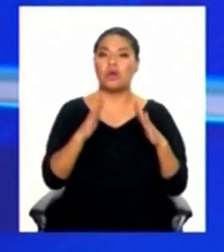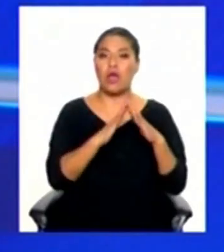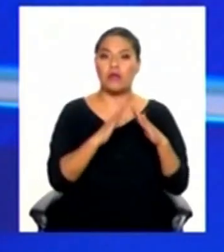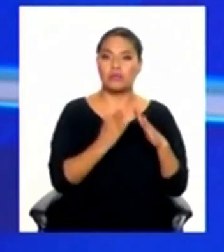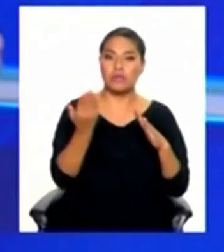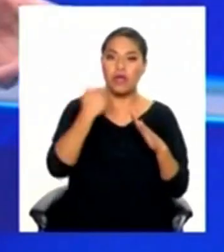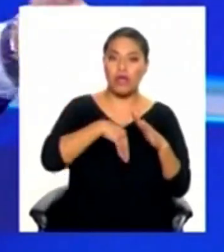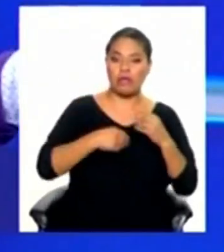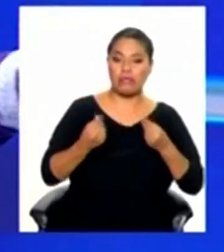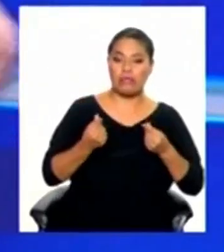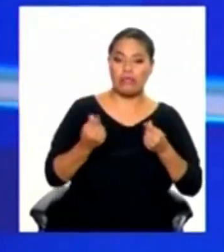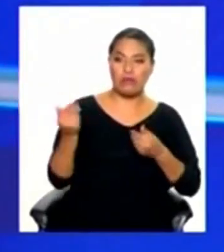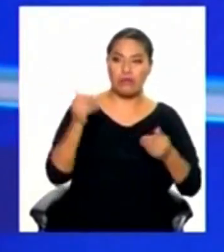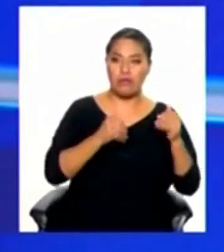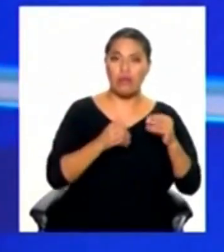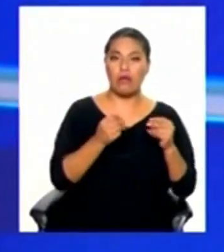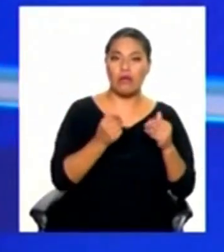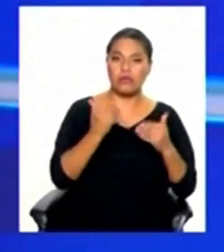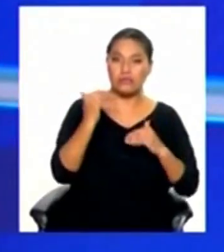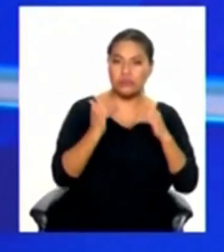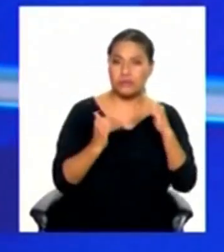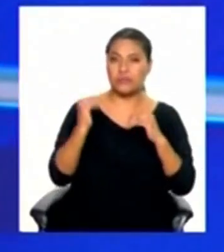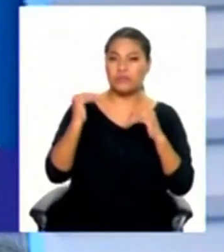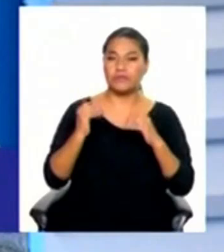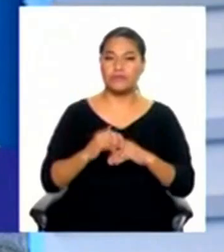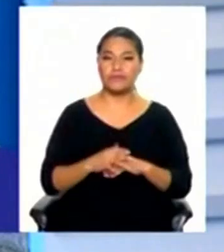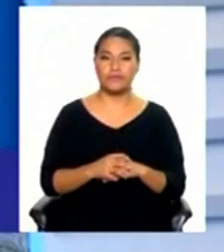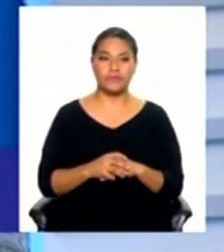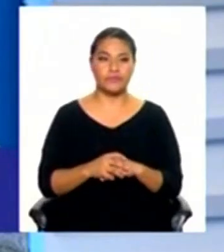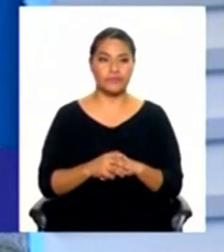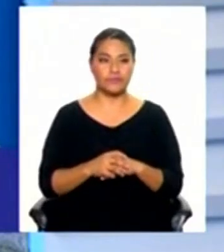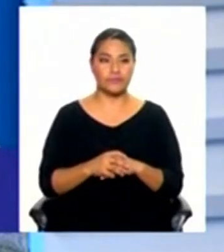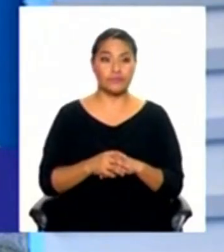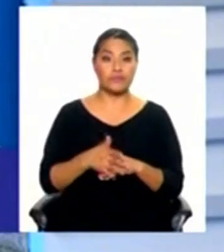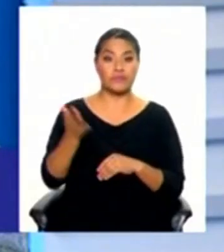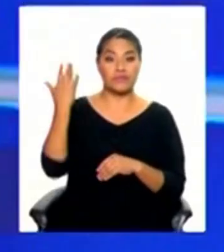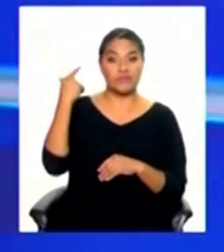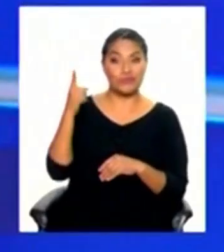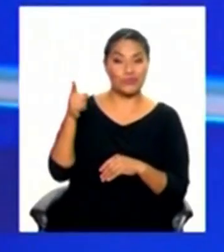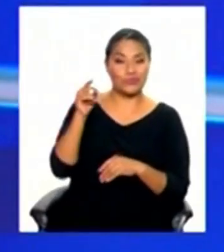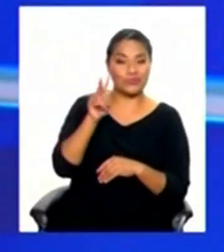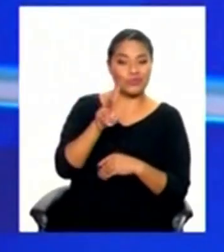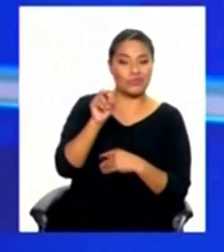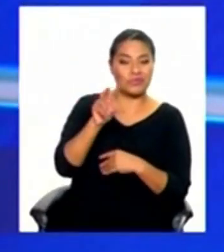de ingresos bajos a medios vamos a pasar el año raspando